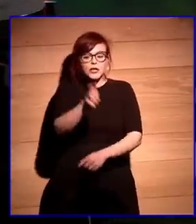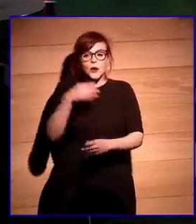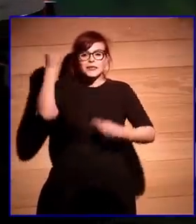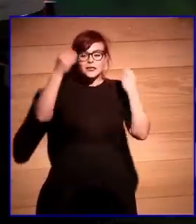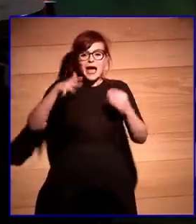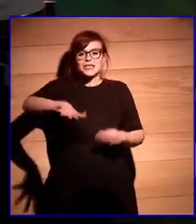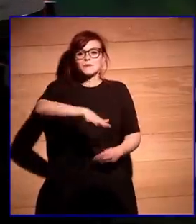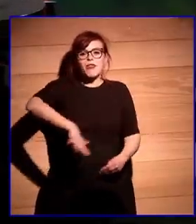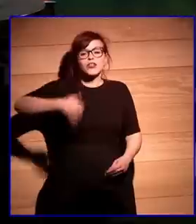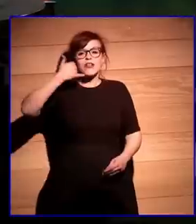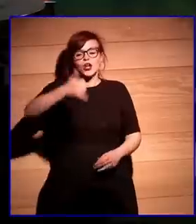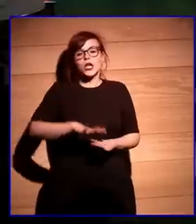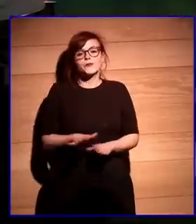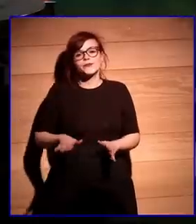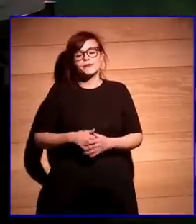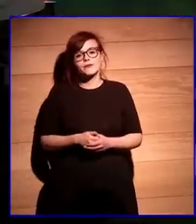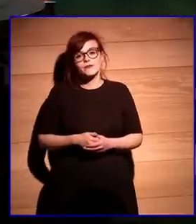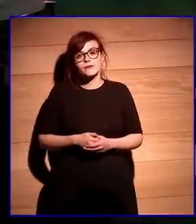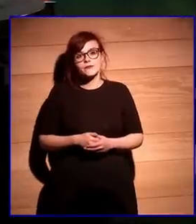que era Despacio Telefónica.